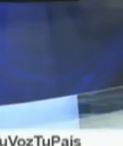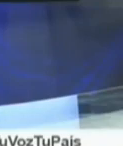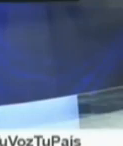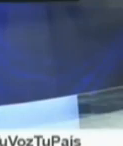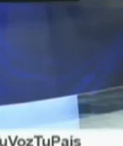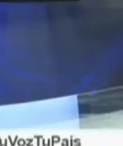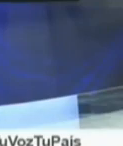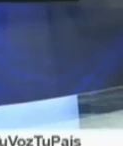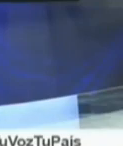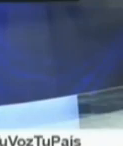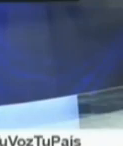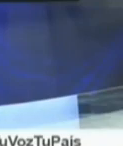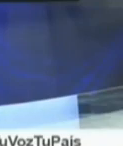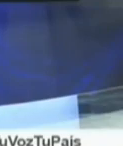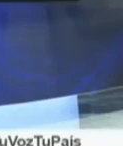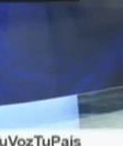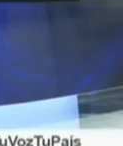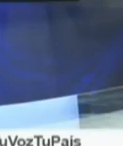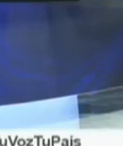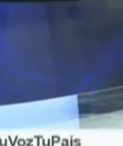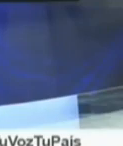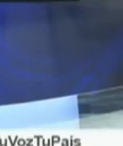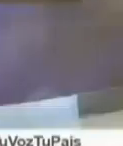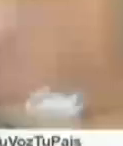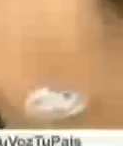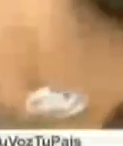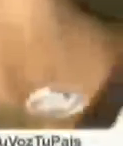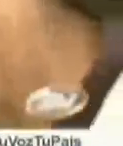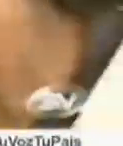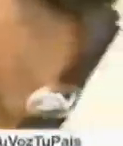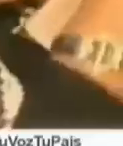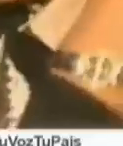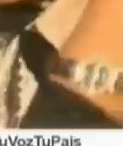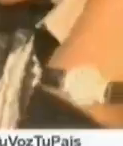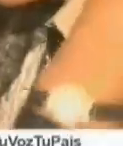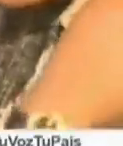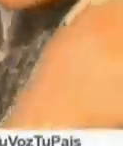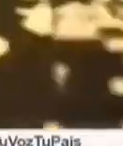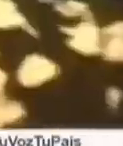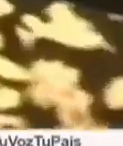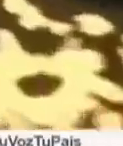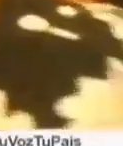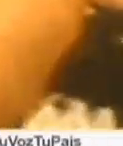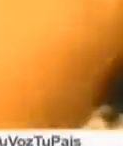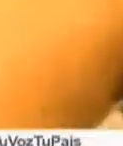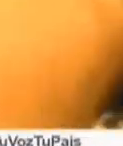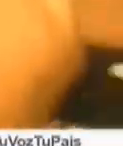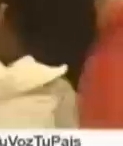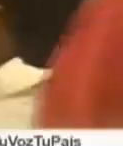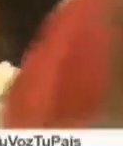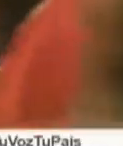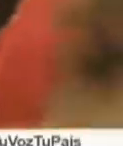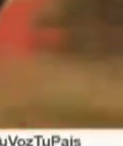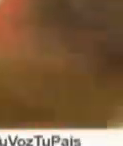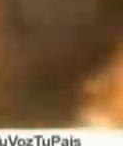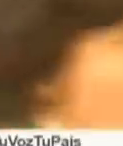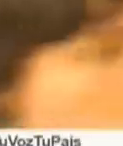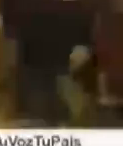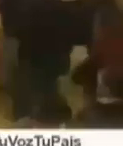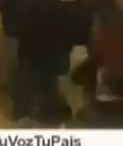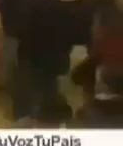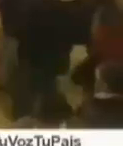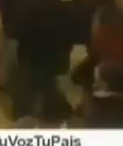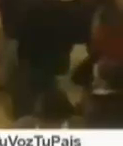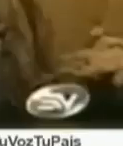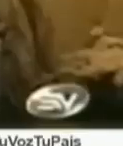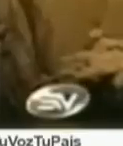mundo entero lo que fue el feriado bancario. Sueños desvanecidos, familias destruidas, muertos y